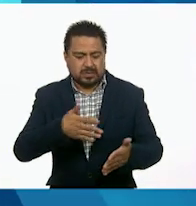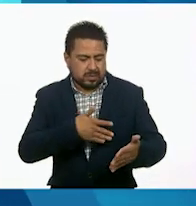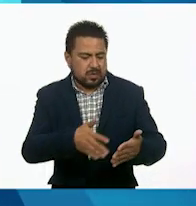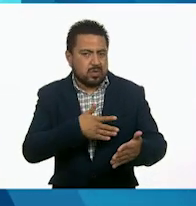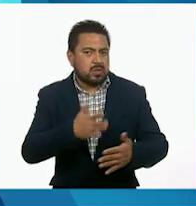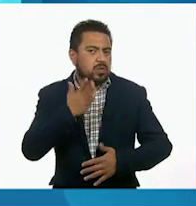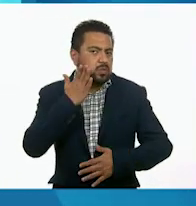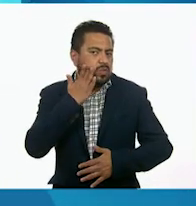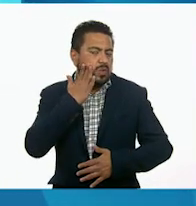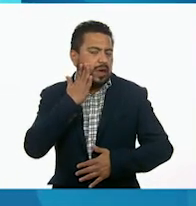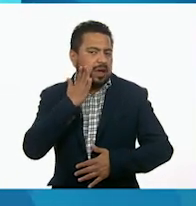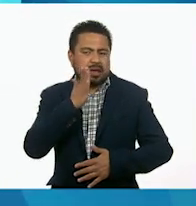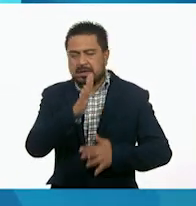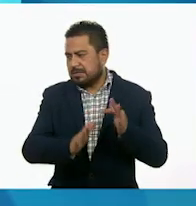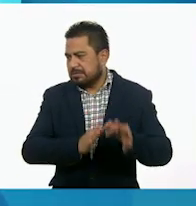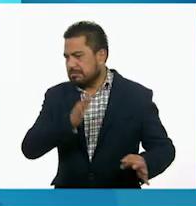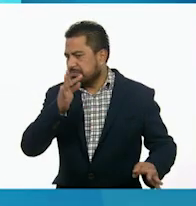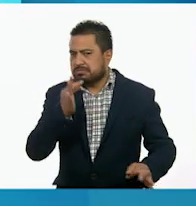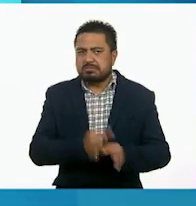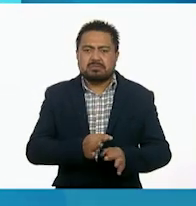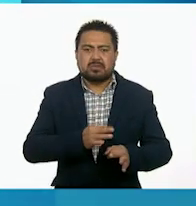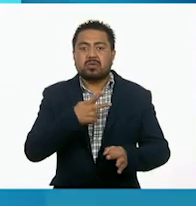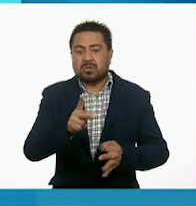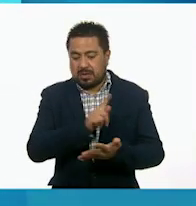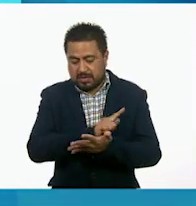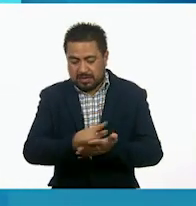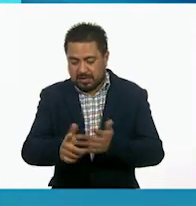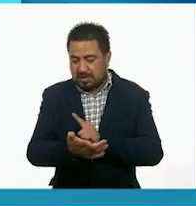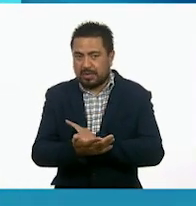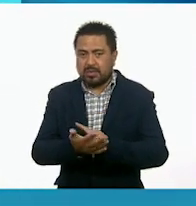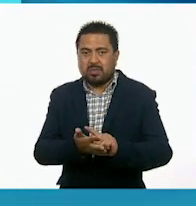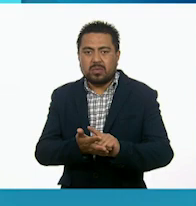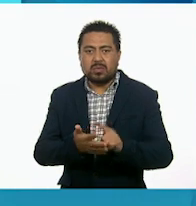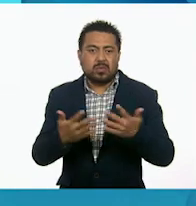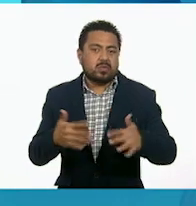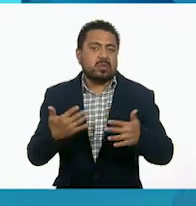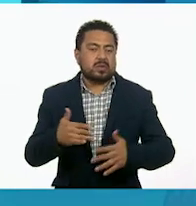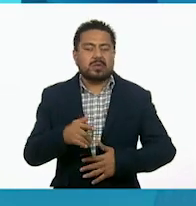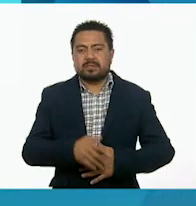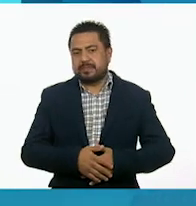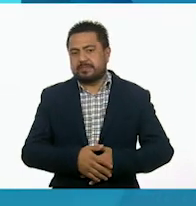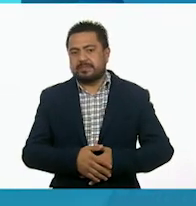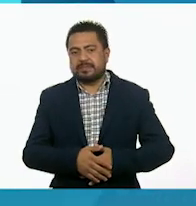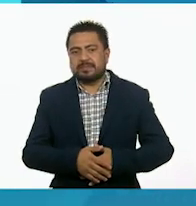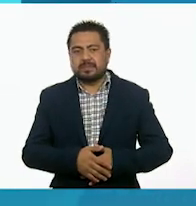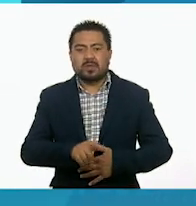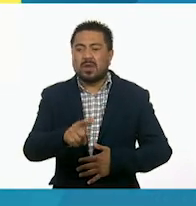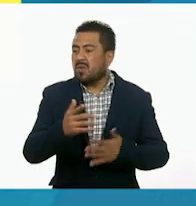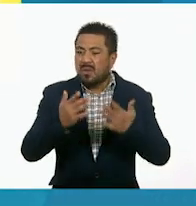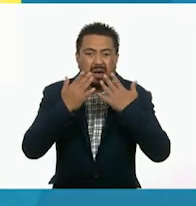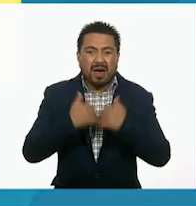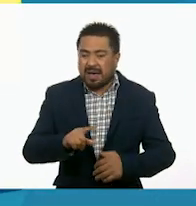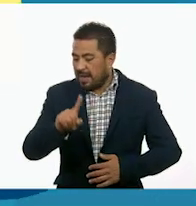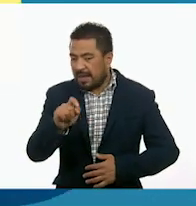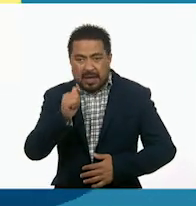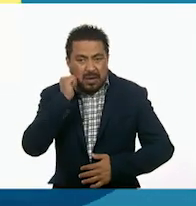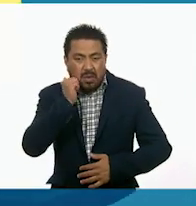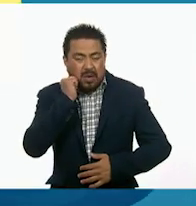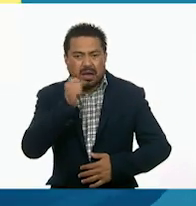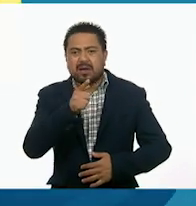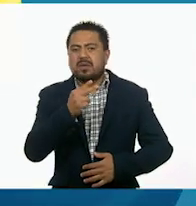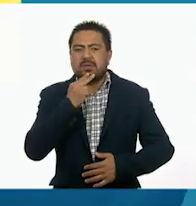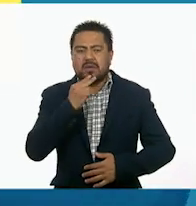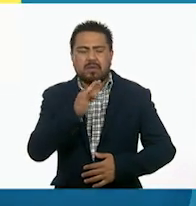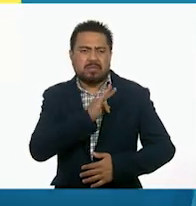Sécalas con una toalla. ¡Y listo! ¡Tus manos están limpias! Si no tienes agua y jabón,